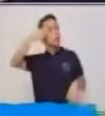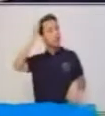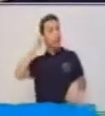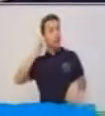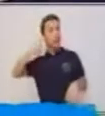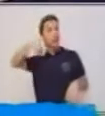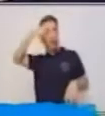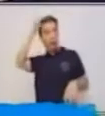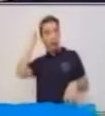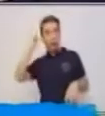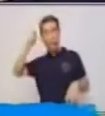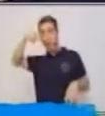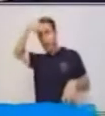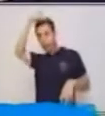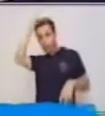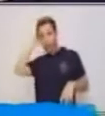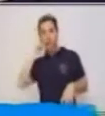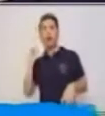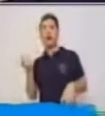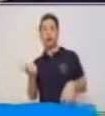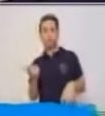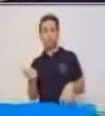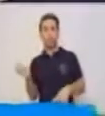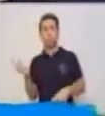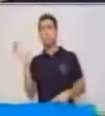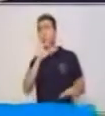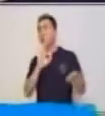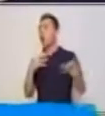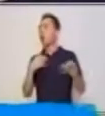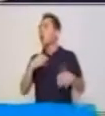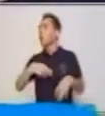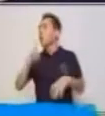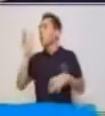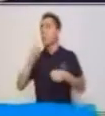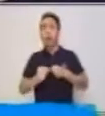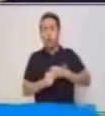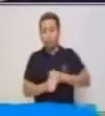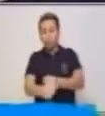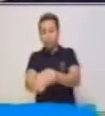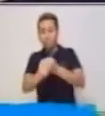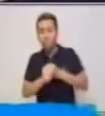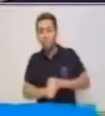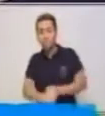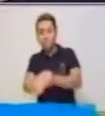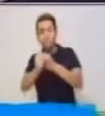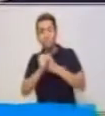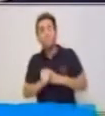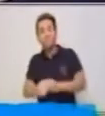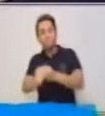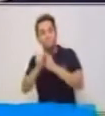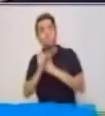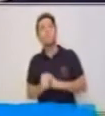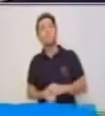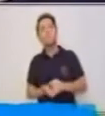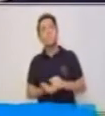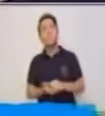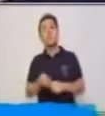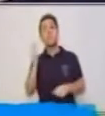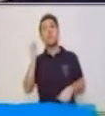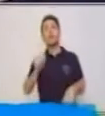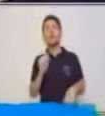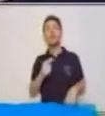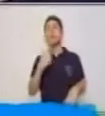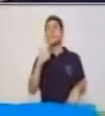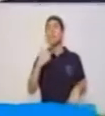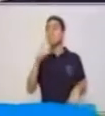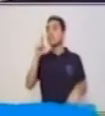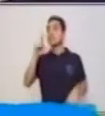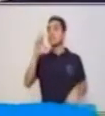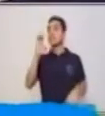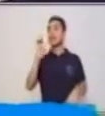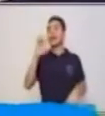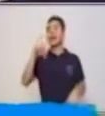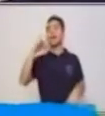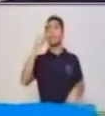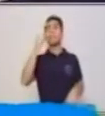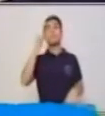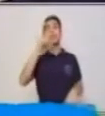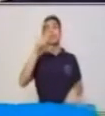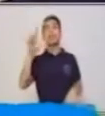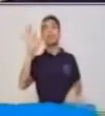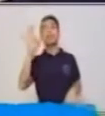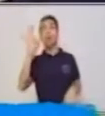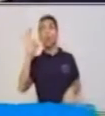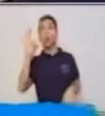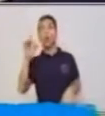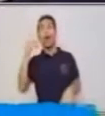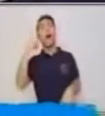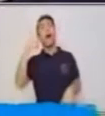O cuando yo estoy en una carpintería, que es el lugar donde se hacen objetos de madera, voy a hablar de este cepillo que sirve para hacer la madera